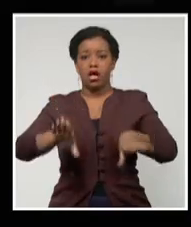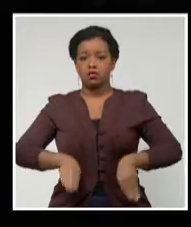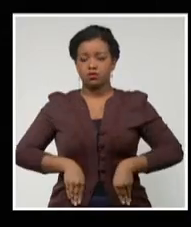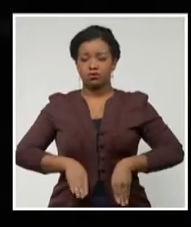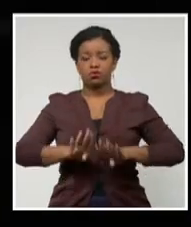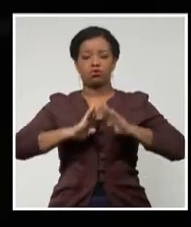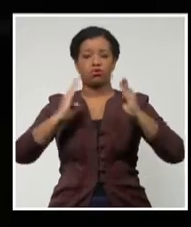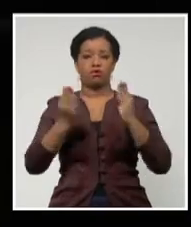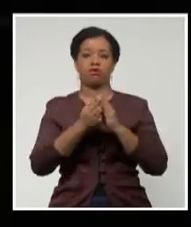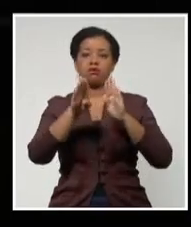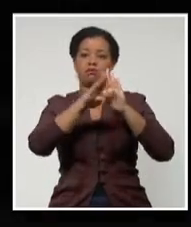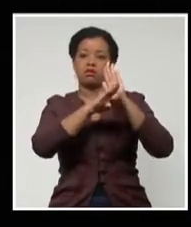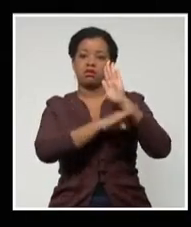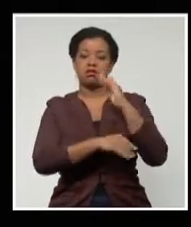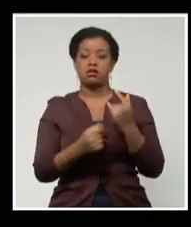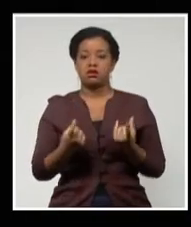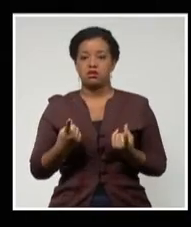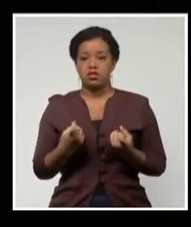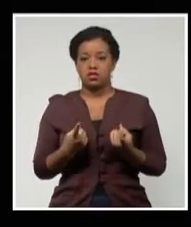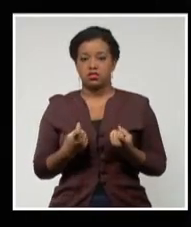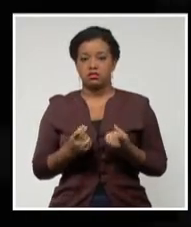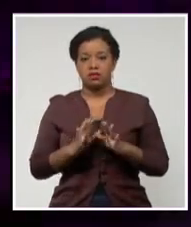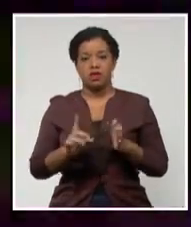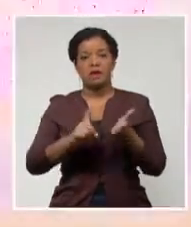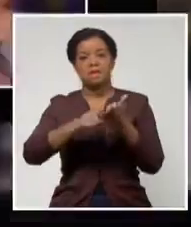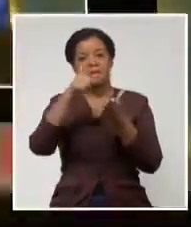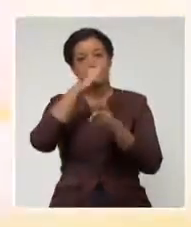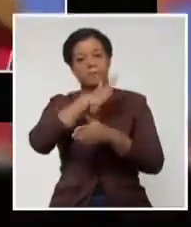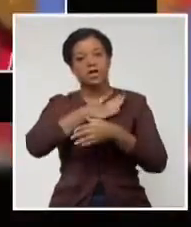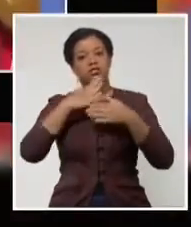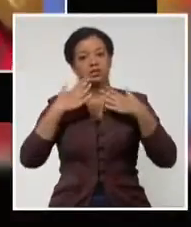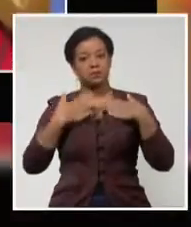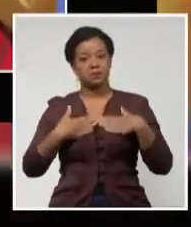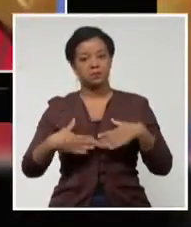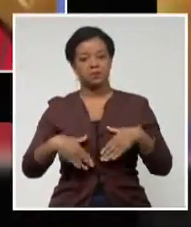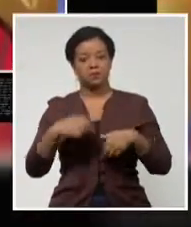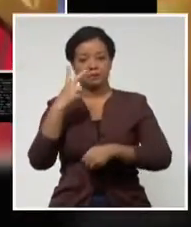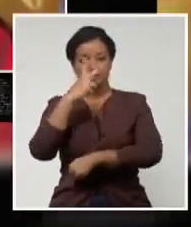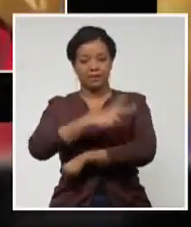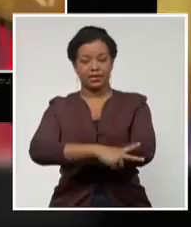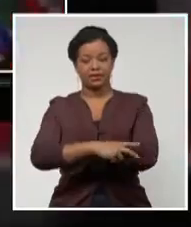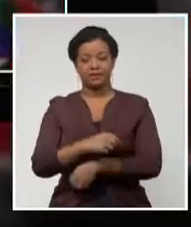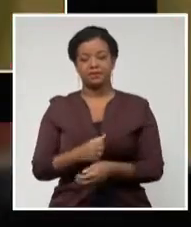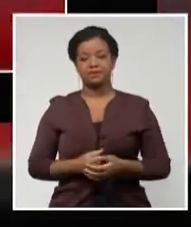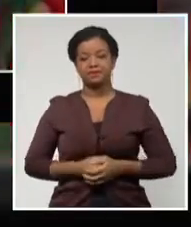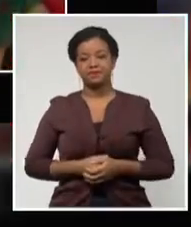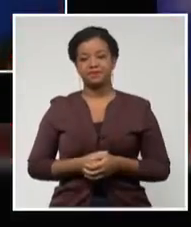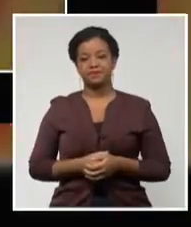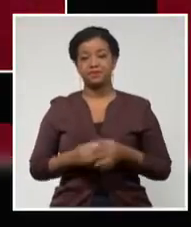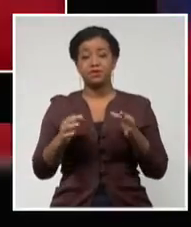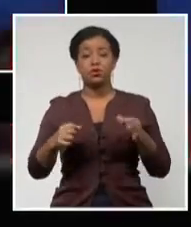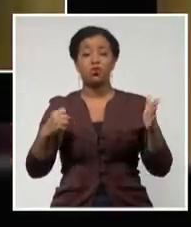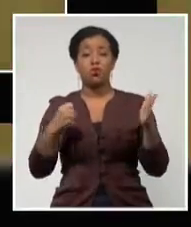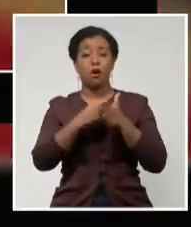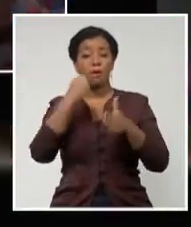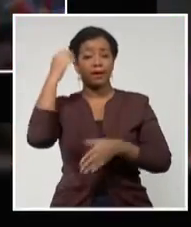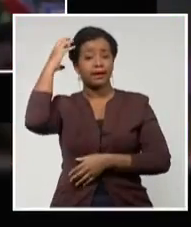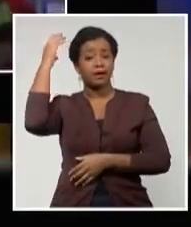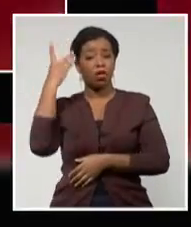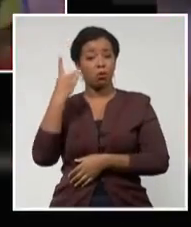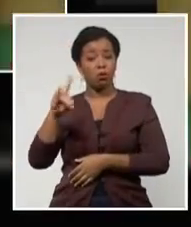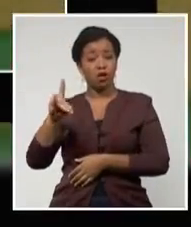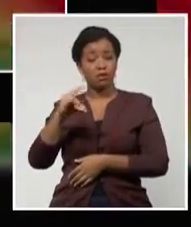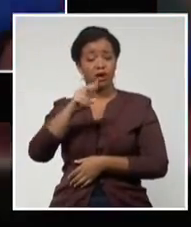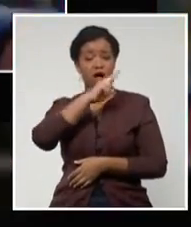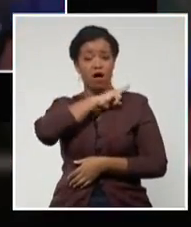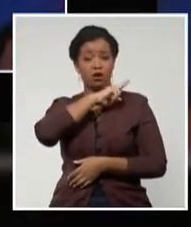medidas necesarias para pacificar el país. Tras el golpe de Estado en Bolivia, las autoridades actuantes